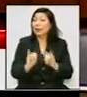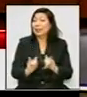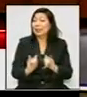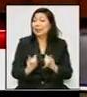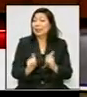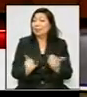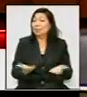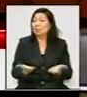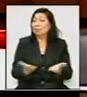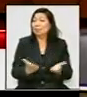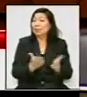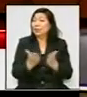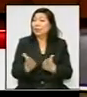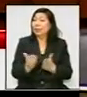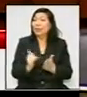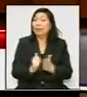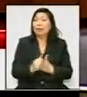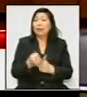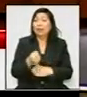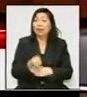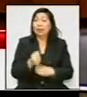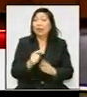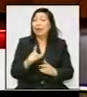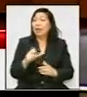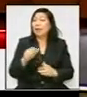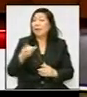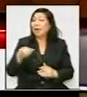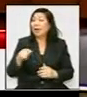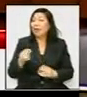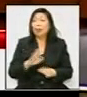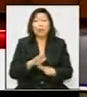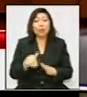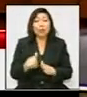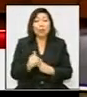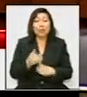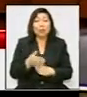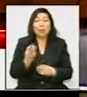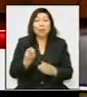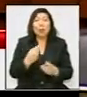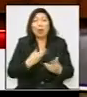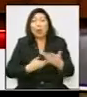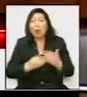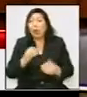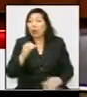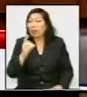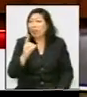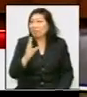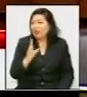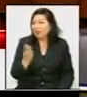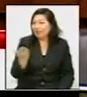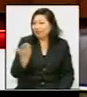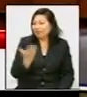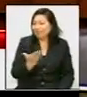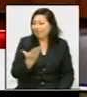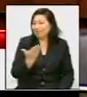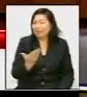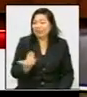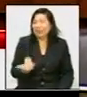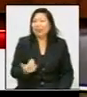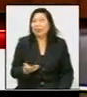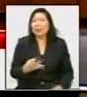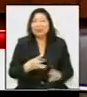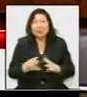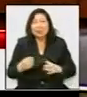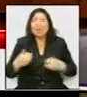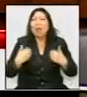país, pasen piola frente al tema del abajato. Porque todos entraron ahí por el cuento de Odebrecht. Todos recibieron de Odebrecht. Los medios,